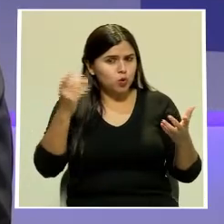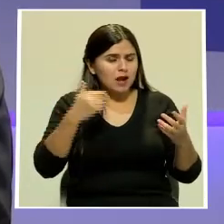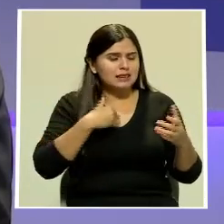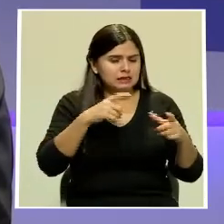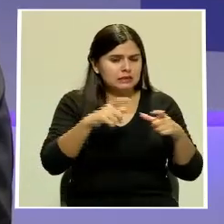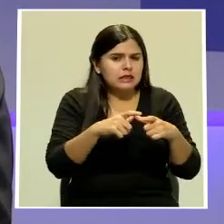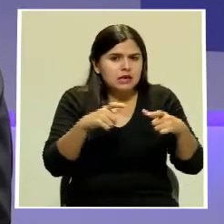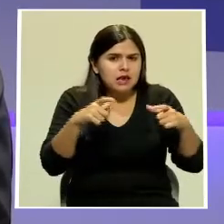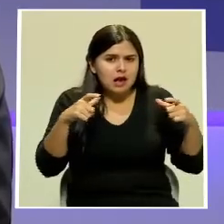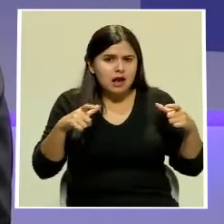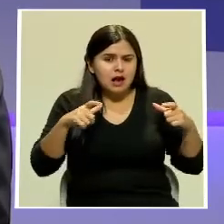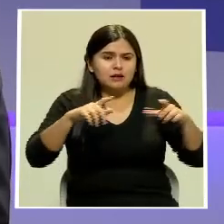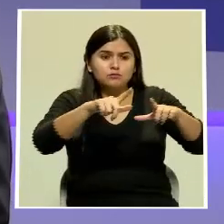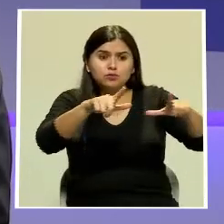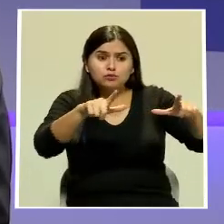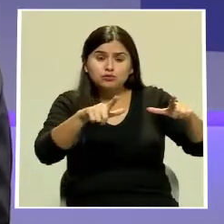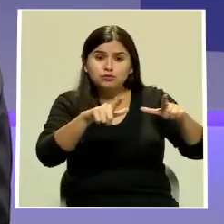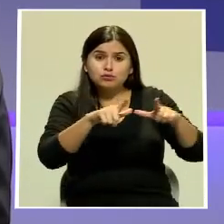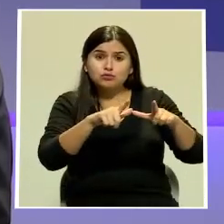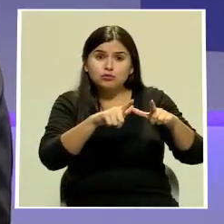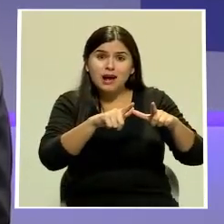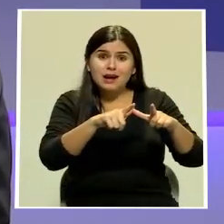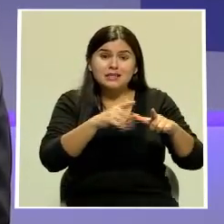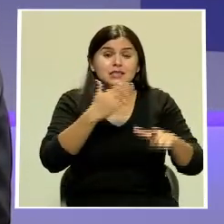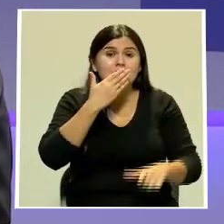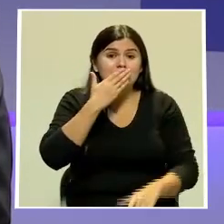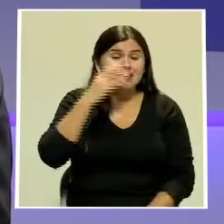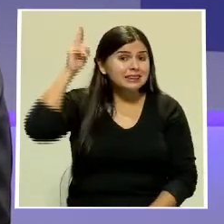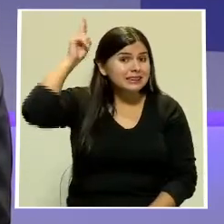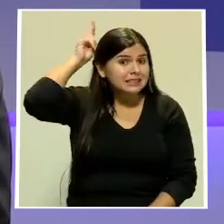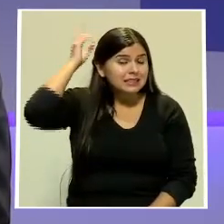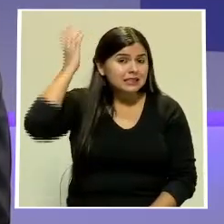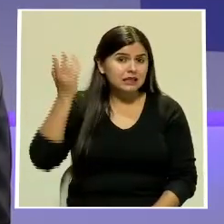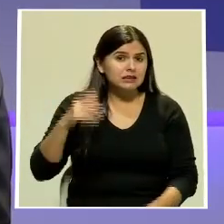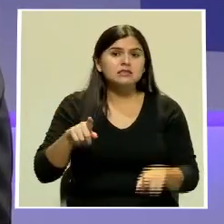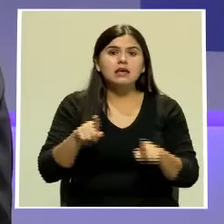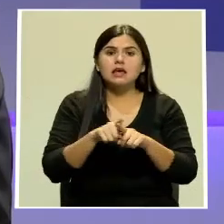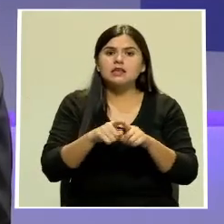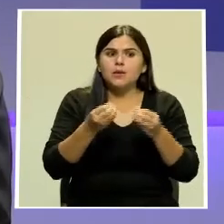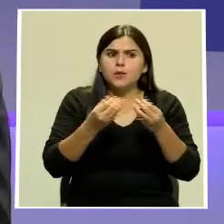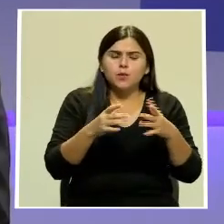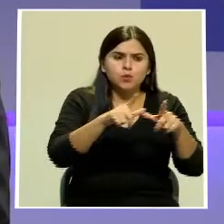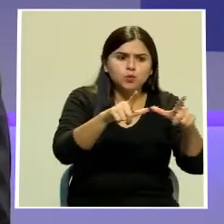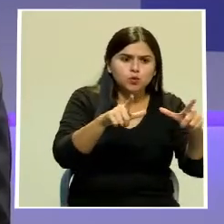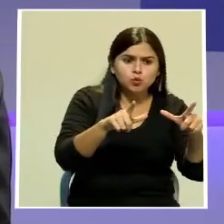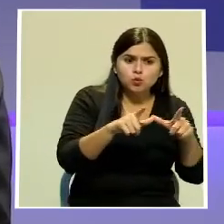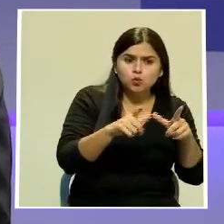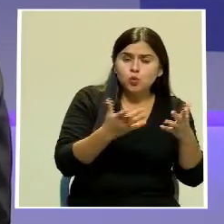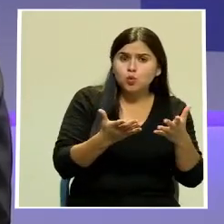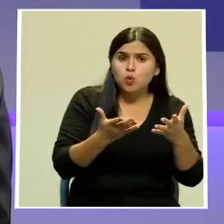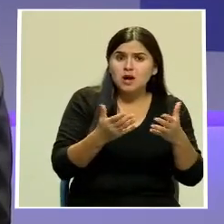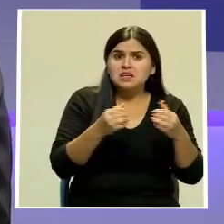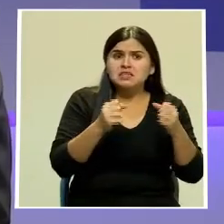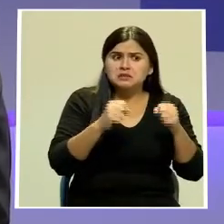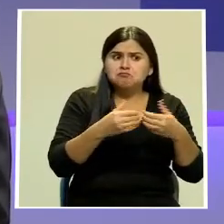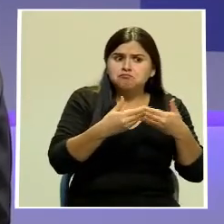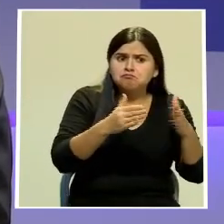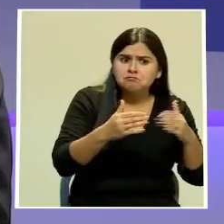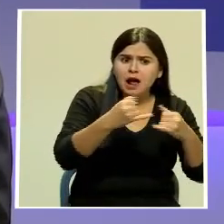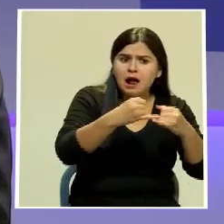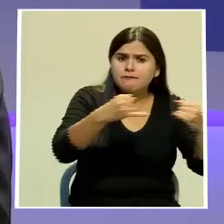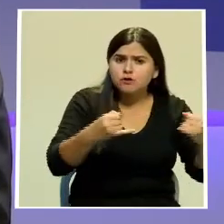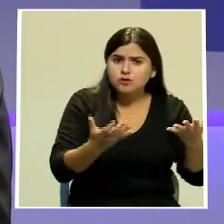amplio territorio indígena y muchas limitaciones que le impiden desarrollar los títulos de propiedad, la franja fronteriza, es decir, condiciones